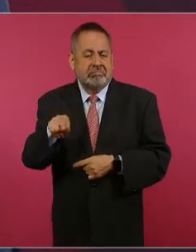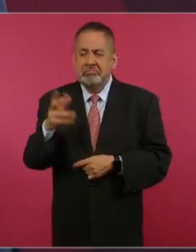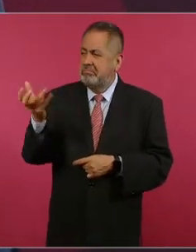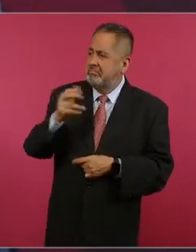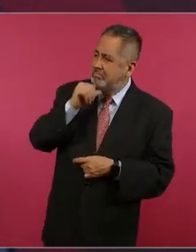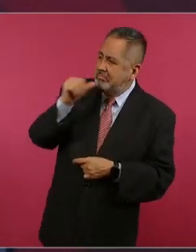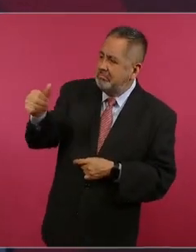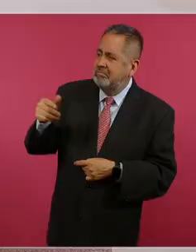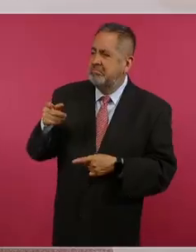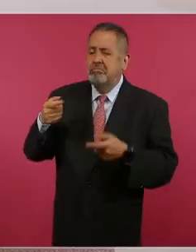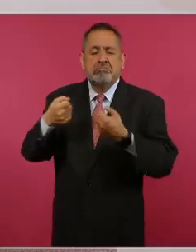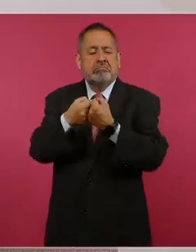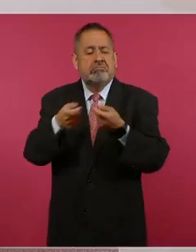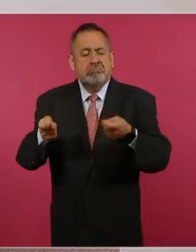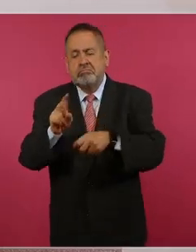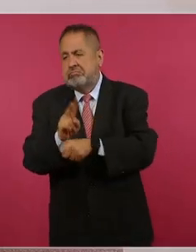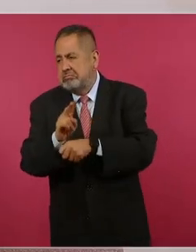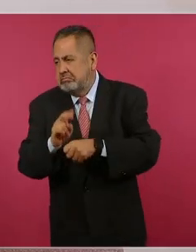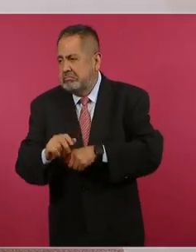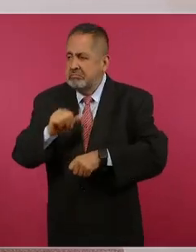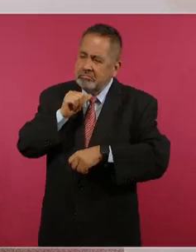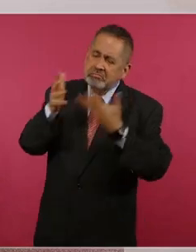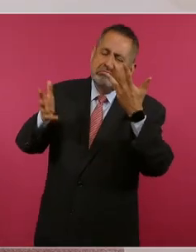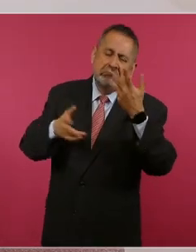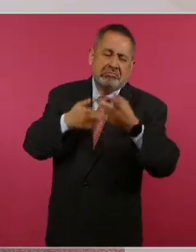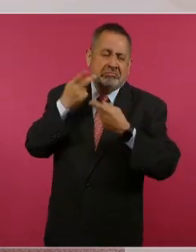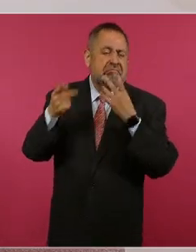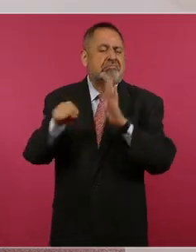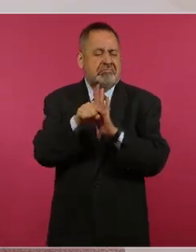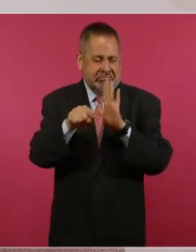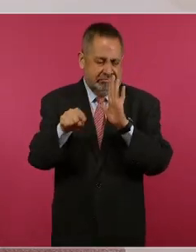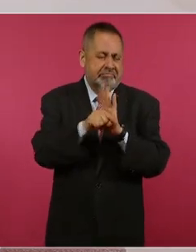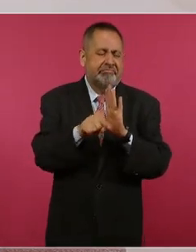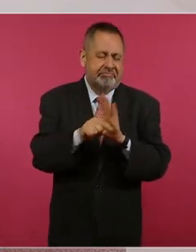no hay control en la frontera.